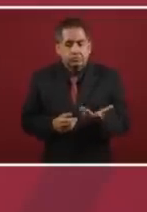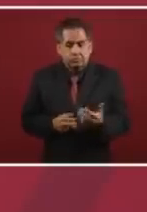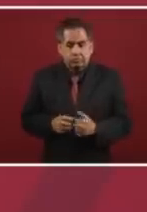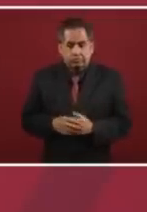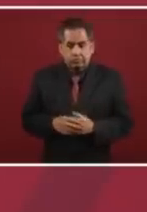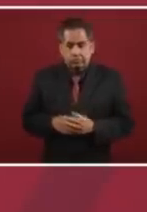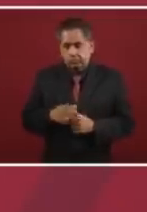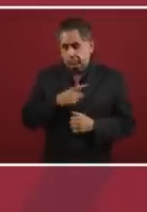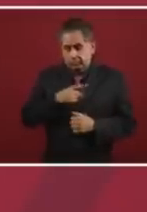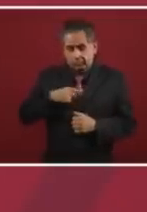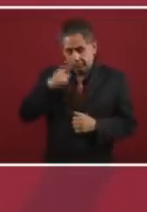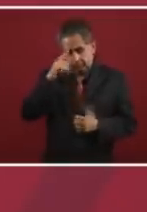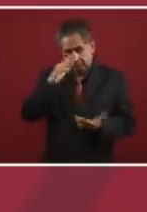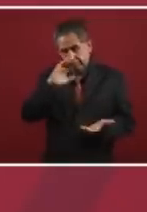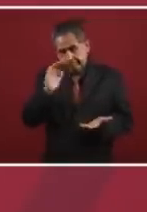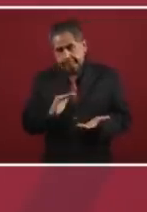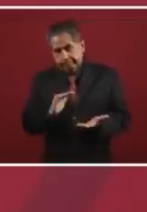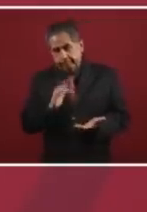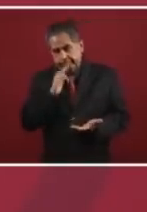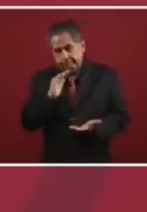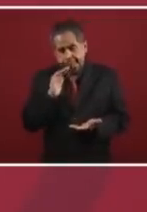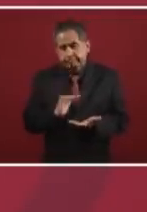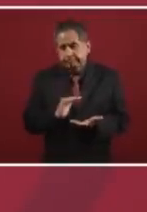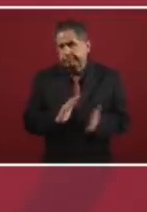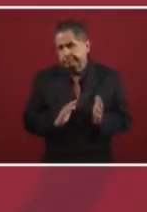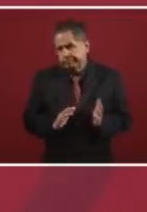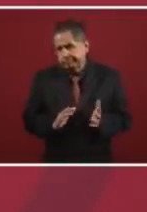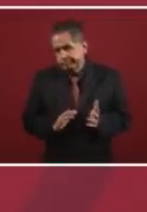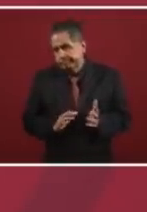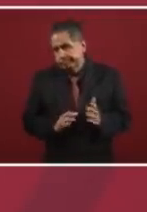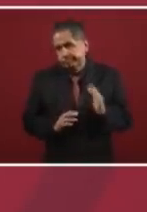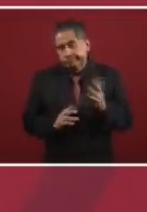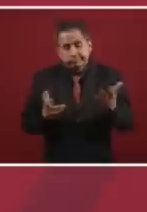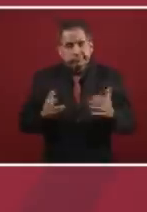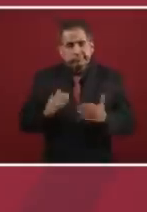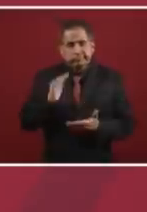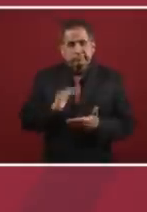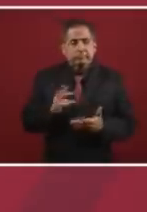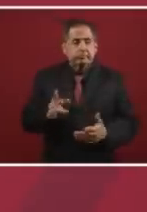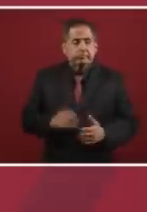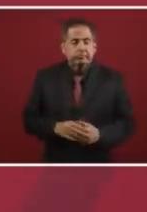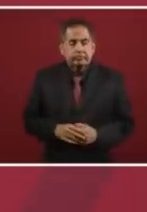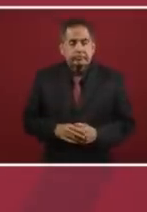debían bajar esté un poco